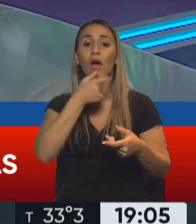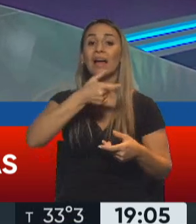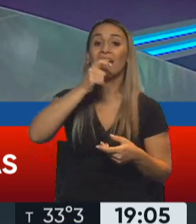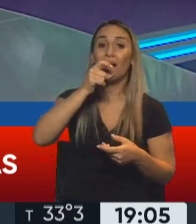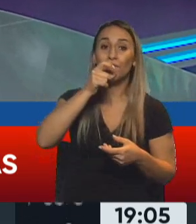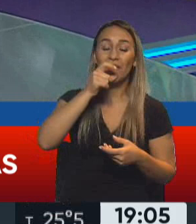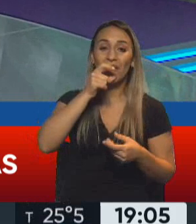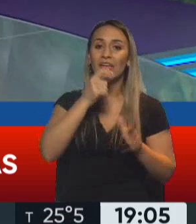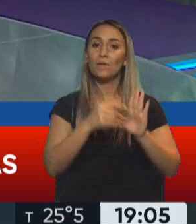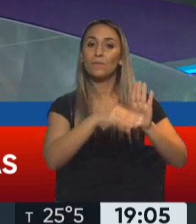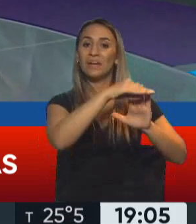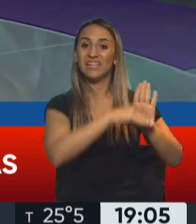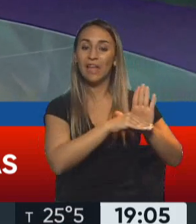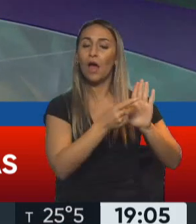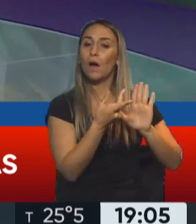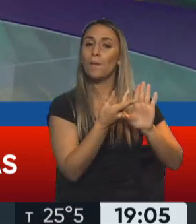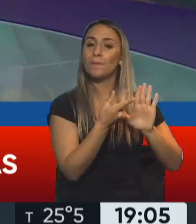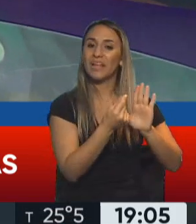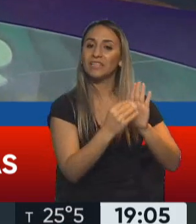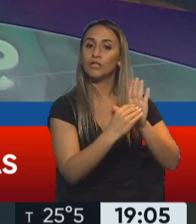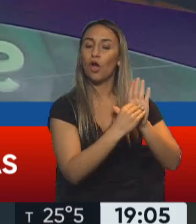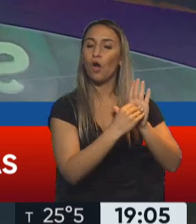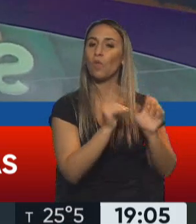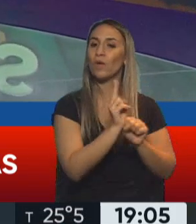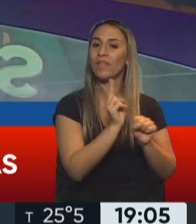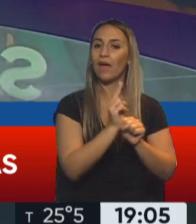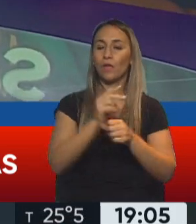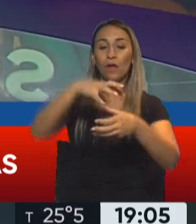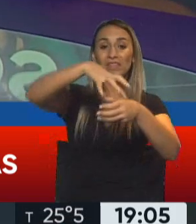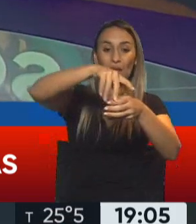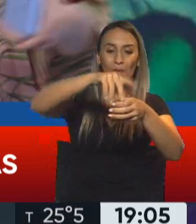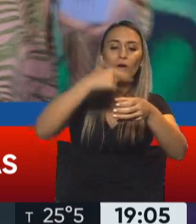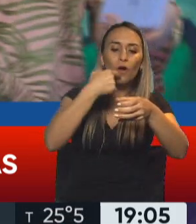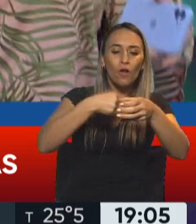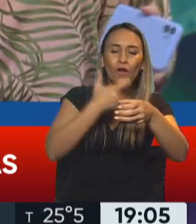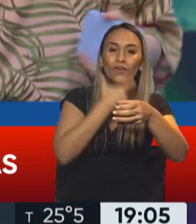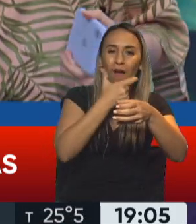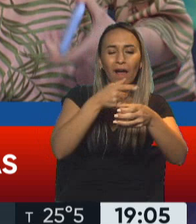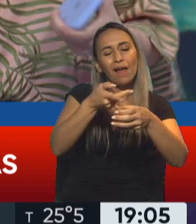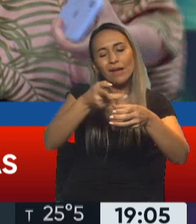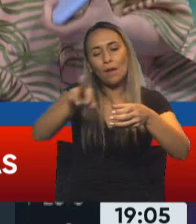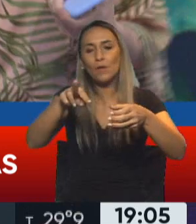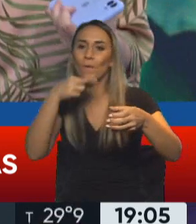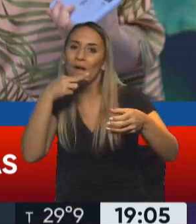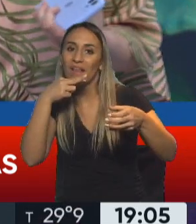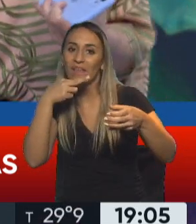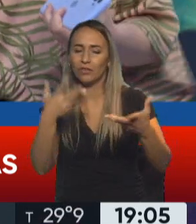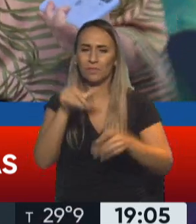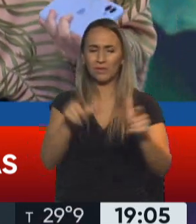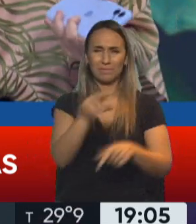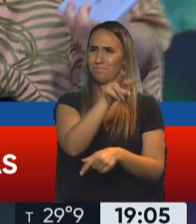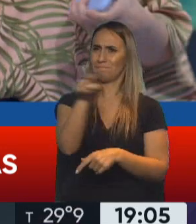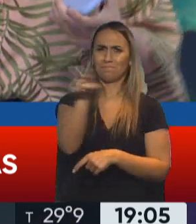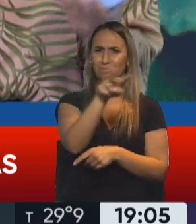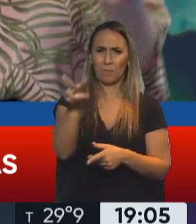está dentro de precios cuidados y tiene la tapa roja, le voy a poner la tapa verde, así puedo cobrarlo más porque lo saco del stock, o confundo al consumidor y no sabe